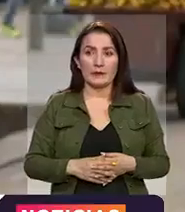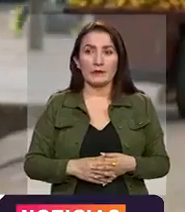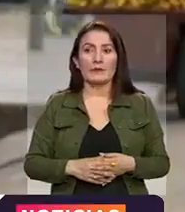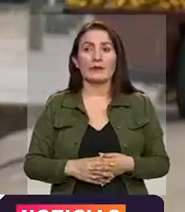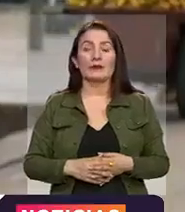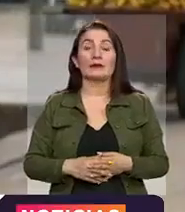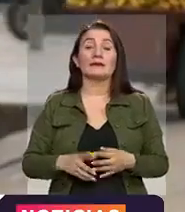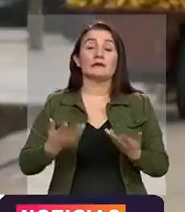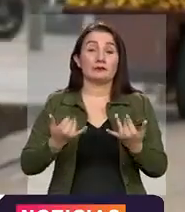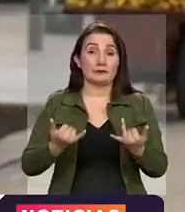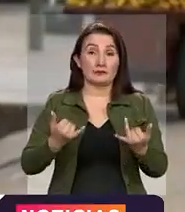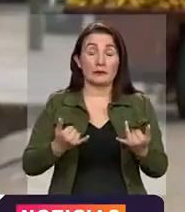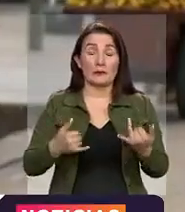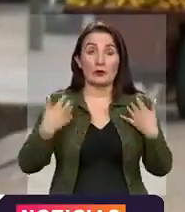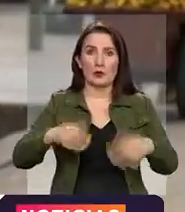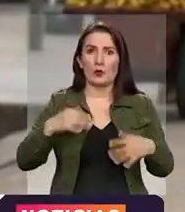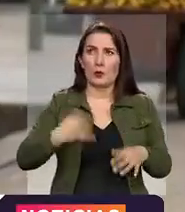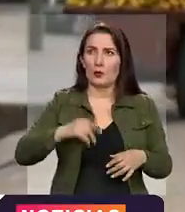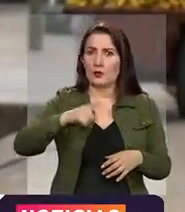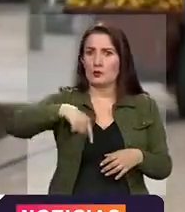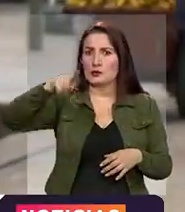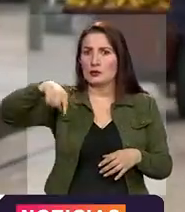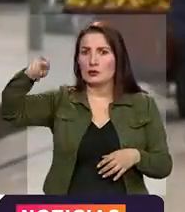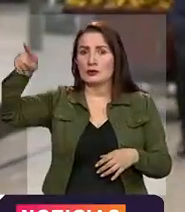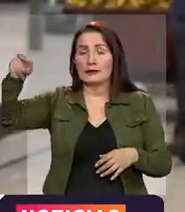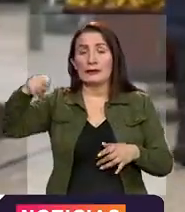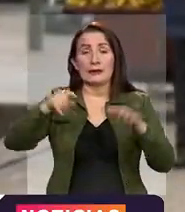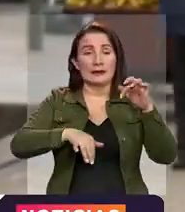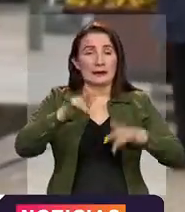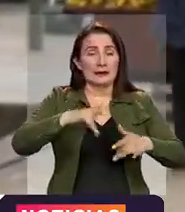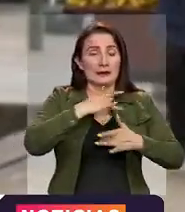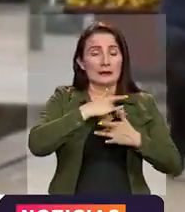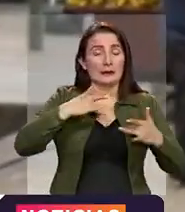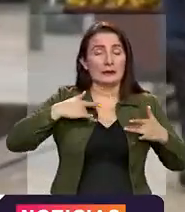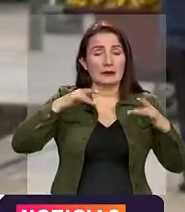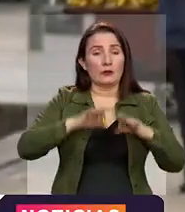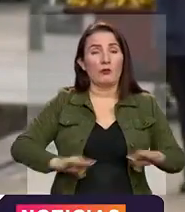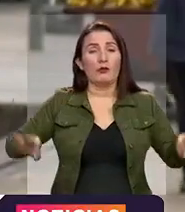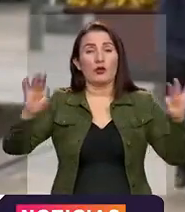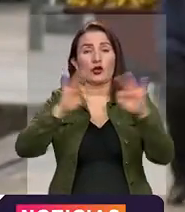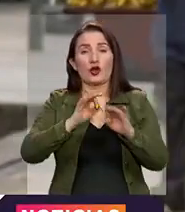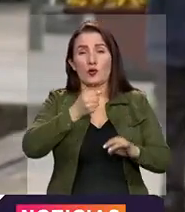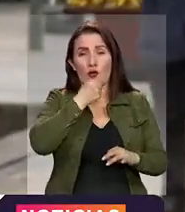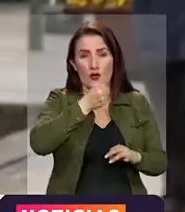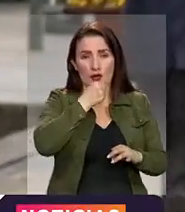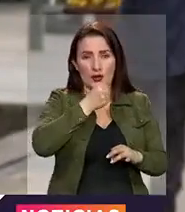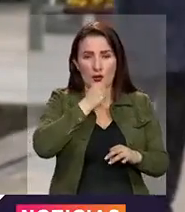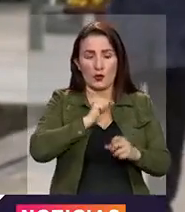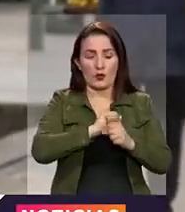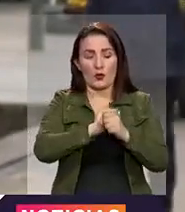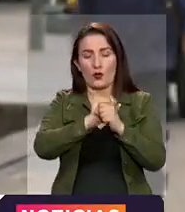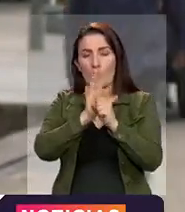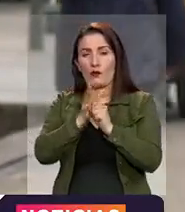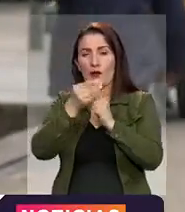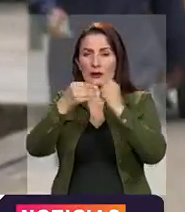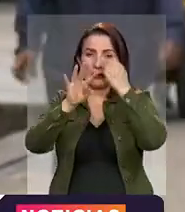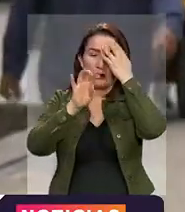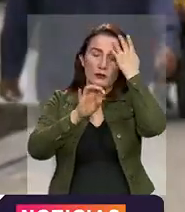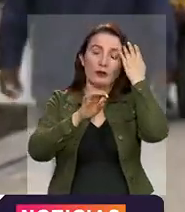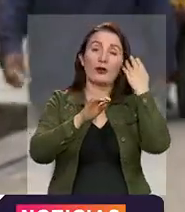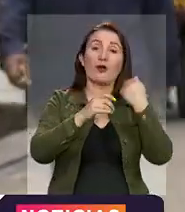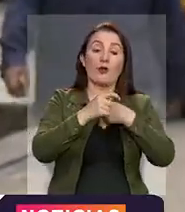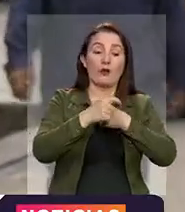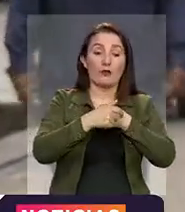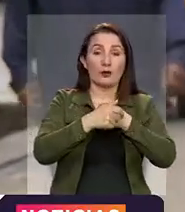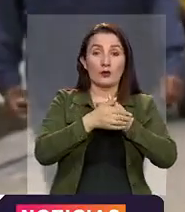precisamente en medio de este pico respiratorio, la Secretaría de Salud también dio importantes noticias respecto al COVID-19, y es que a partir